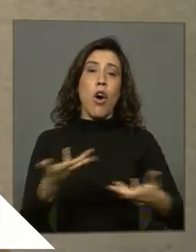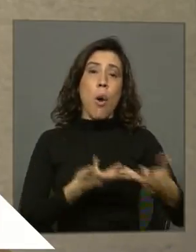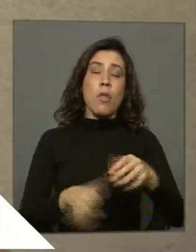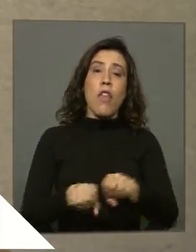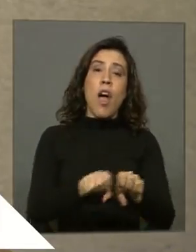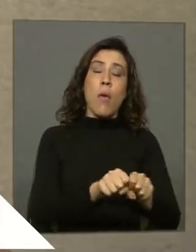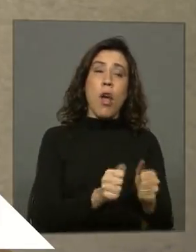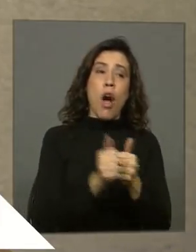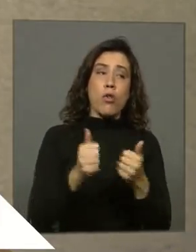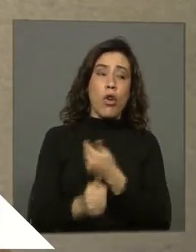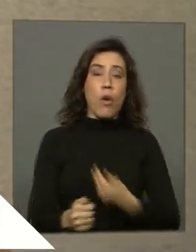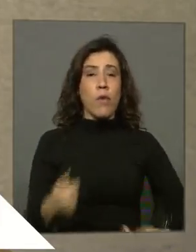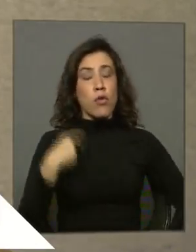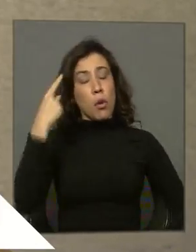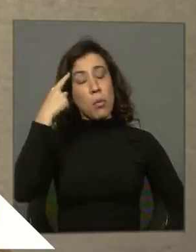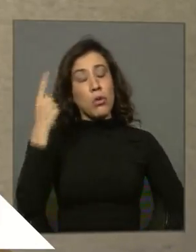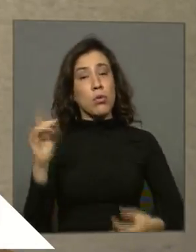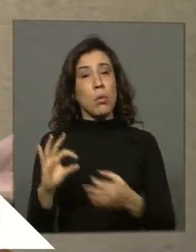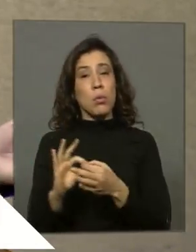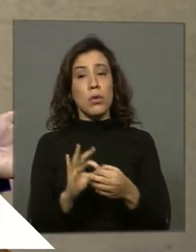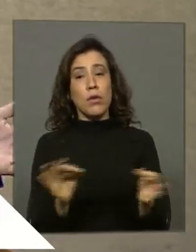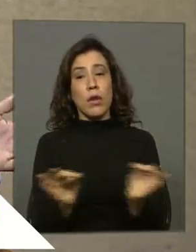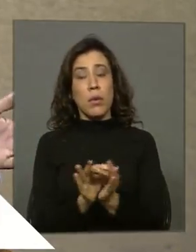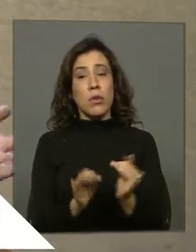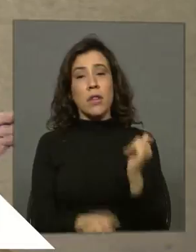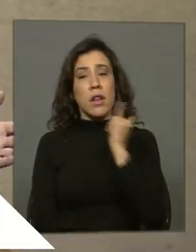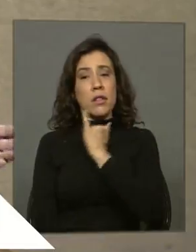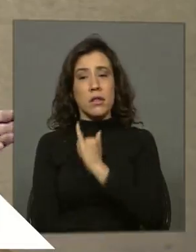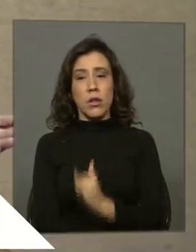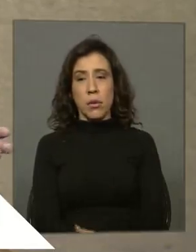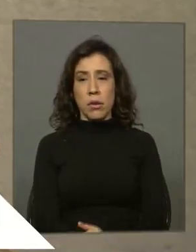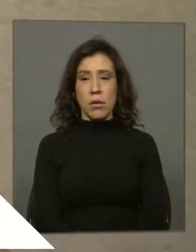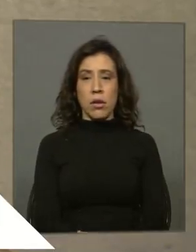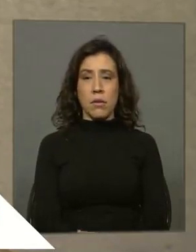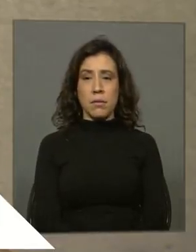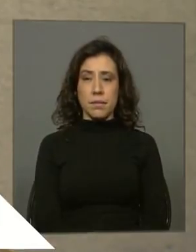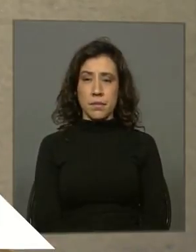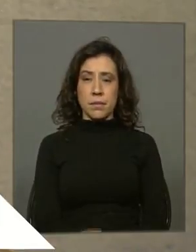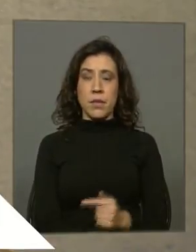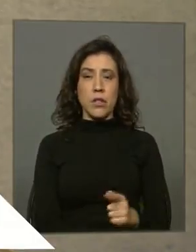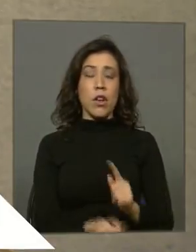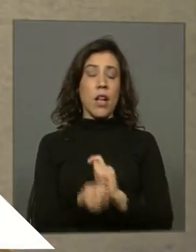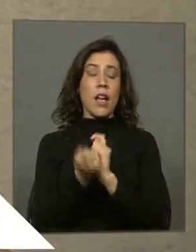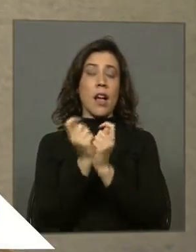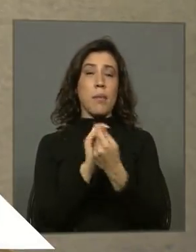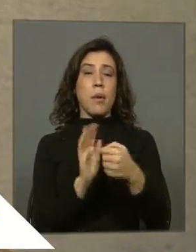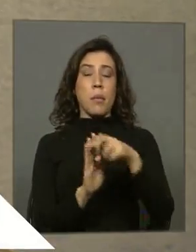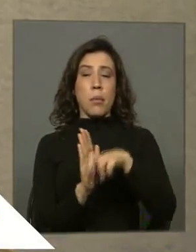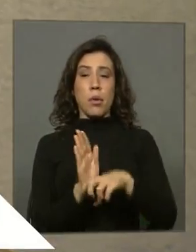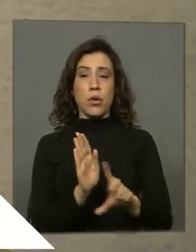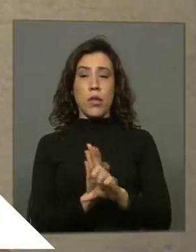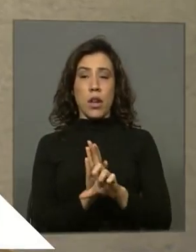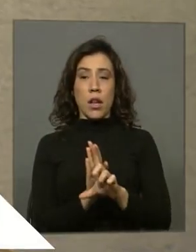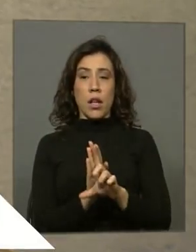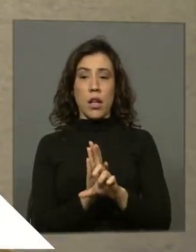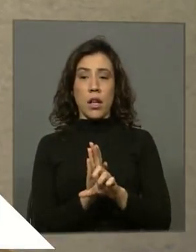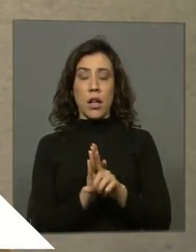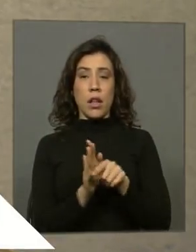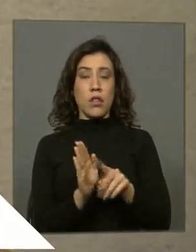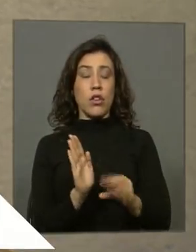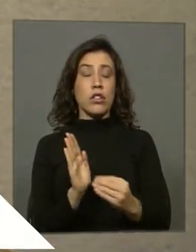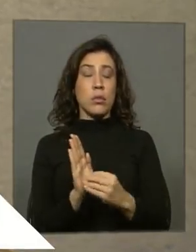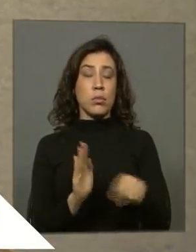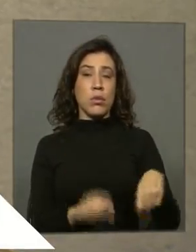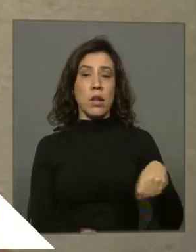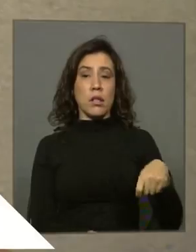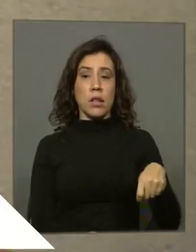las autoridades de gobierno a me parece que es un argumento erróneo ese fue lo que distorsionó este proyecto ley eso fue lo que fue considerado en el